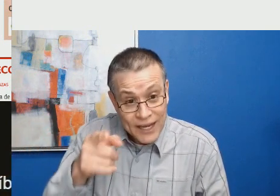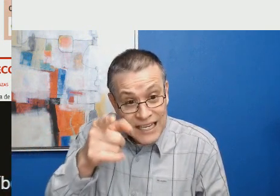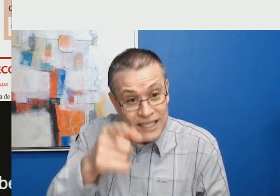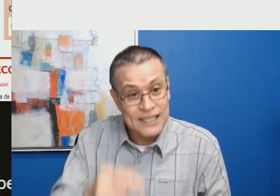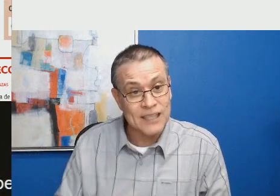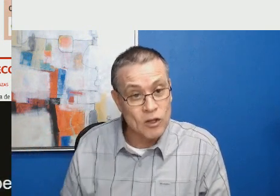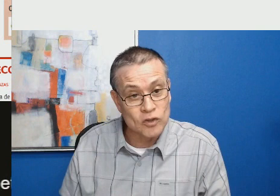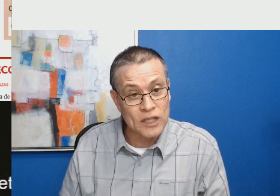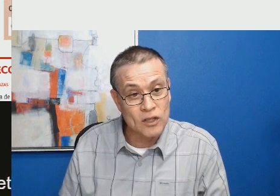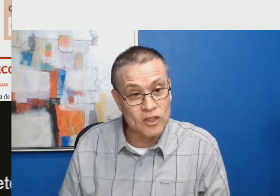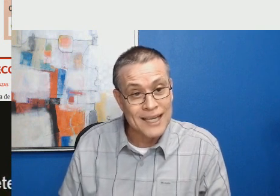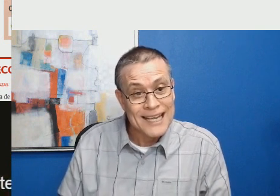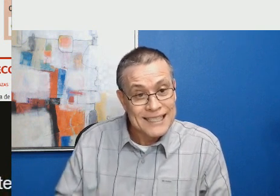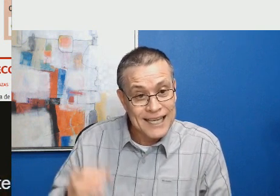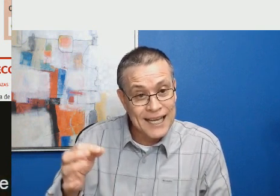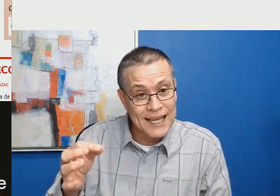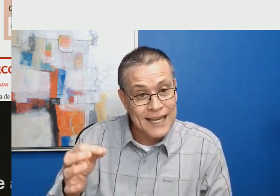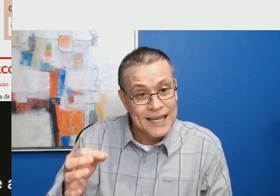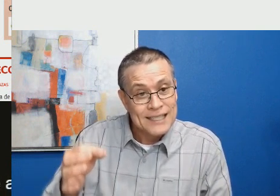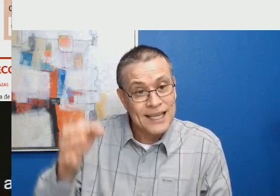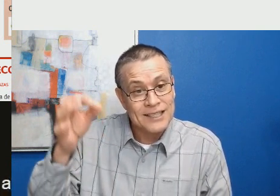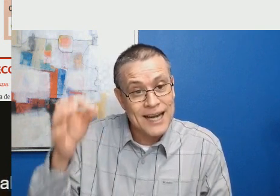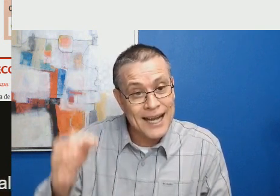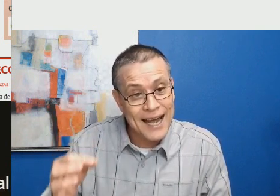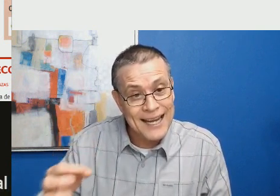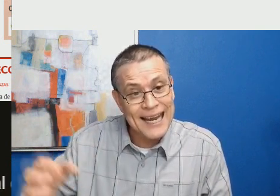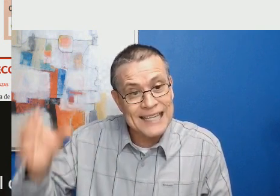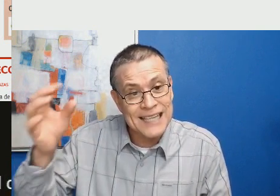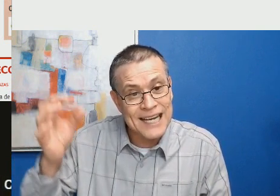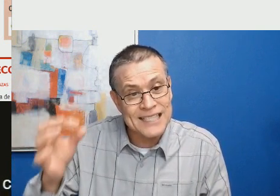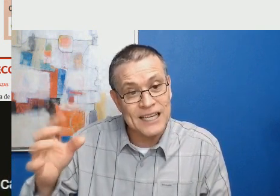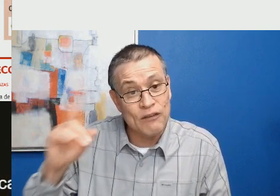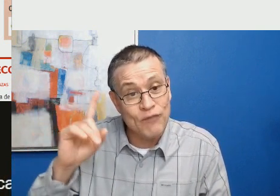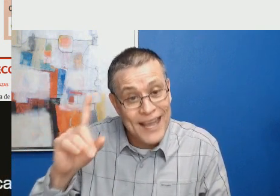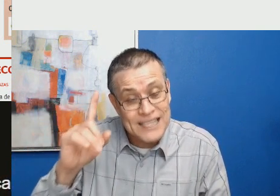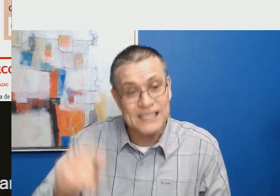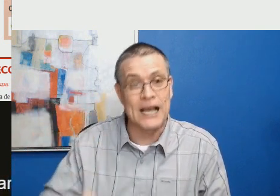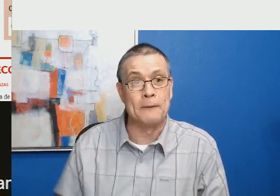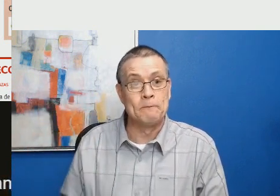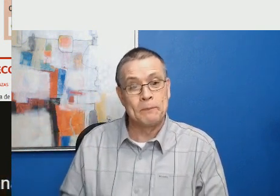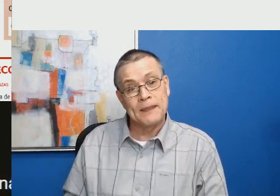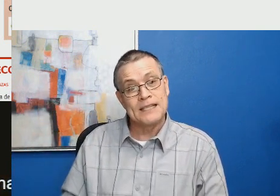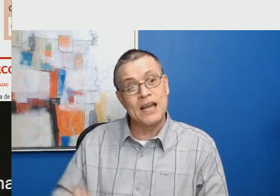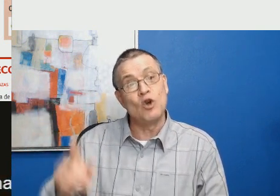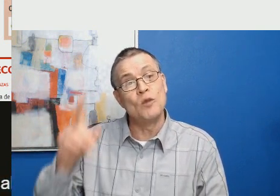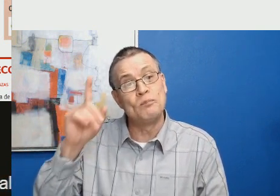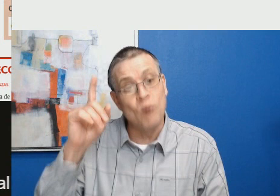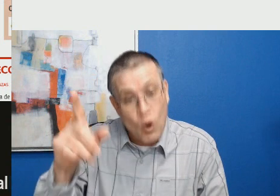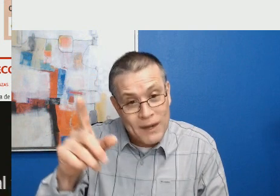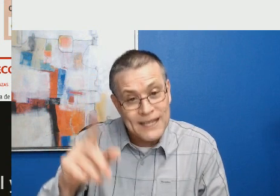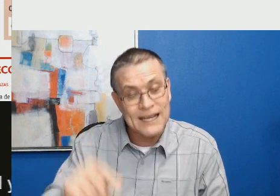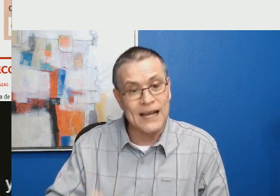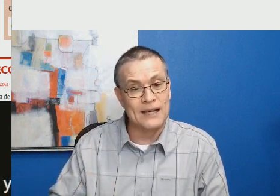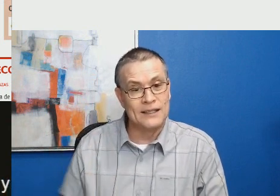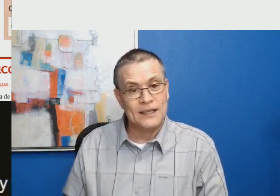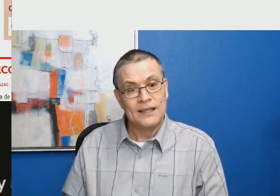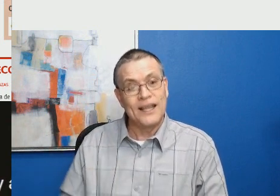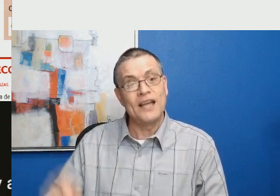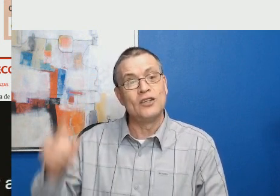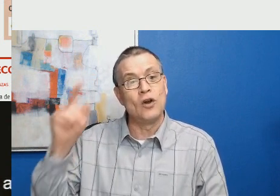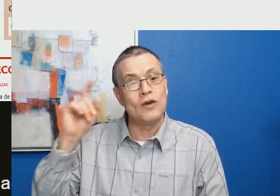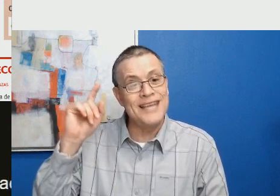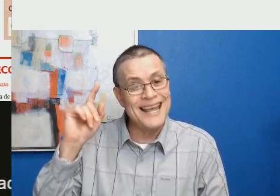fíjense en eeuu se centrarán en las áreas de defensa salud pública